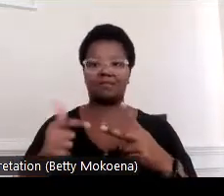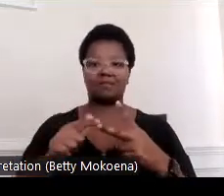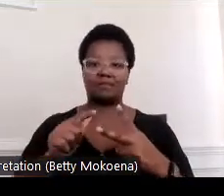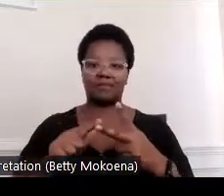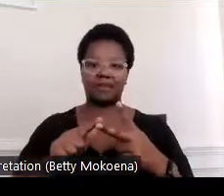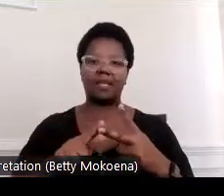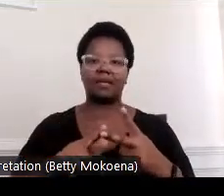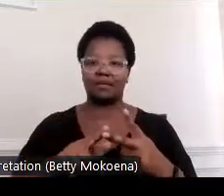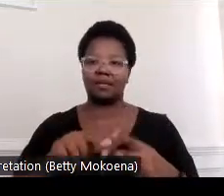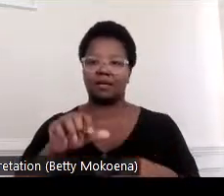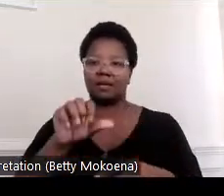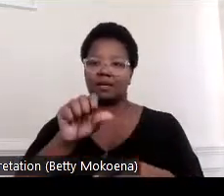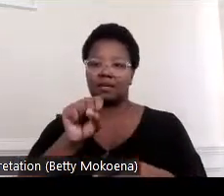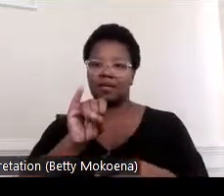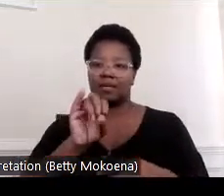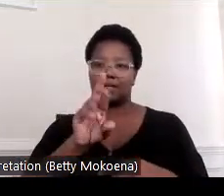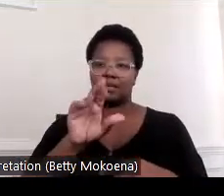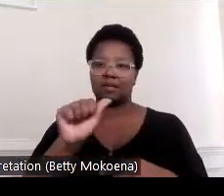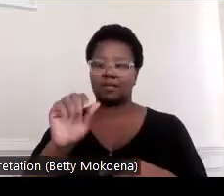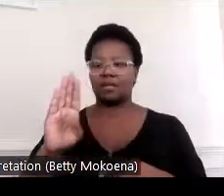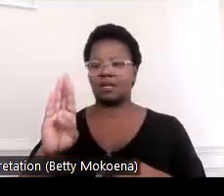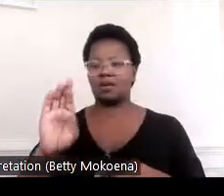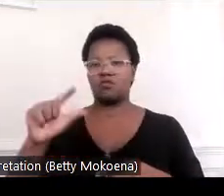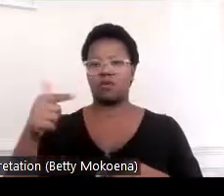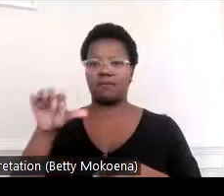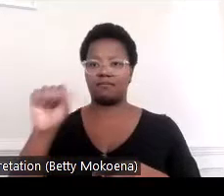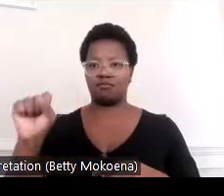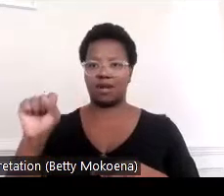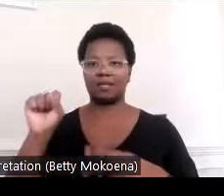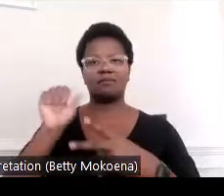y después de Elizabeth tenemos a sierrax